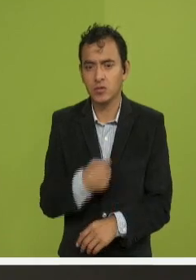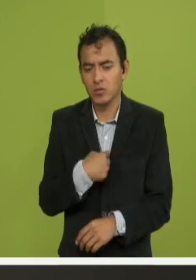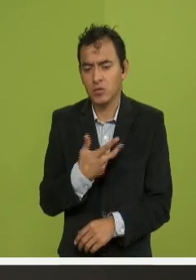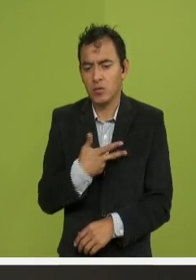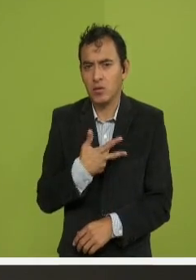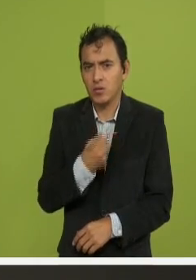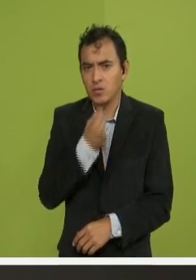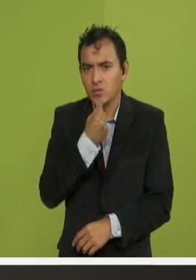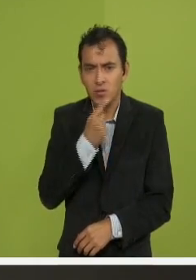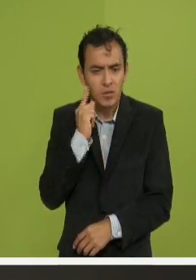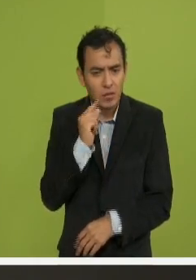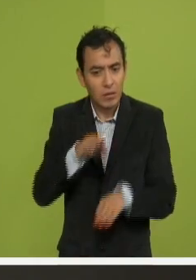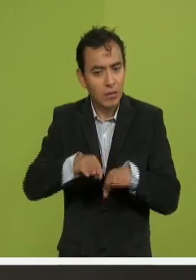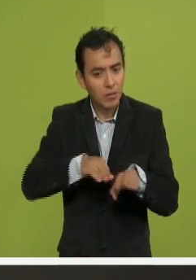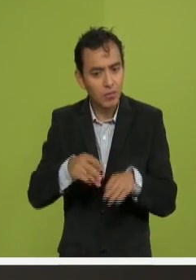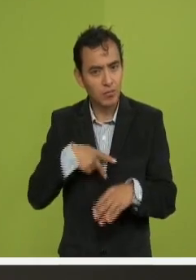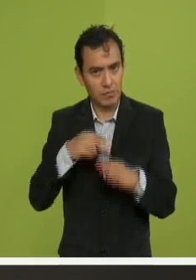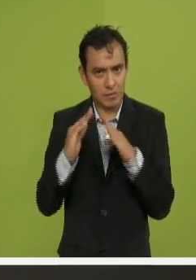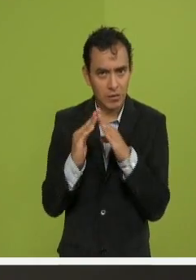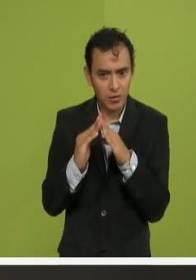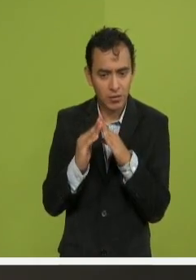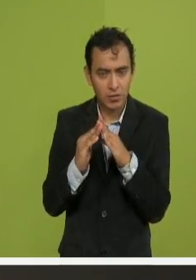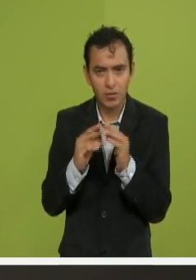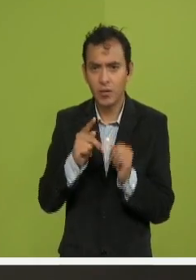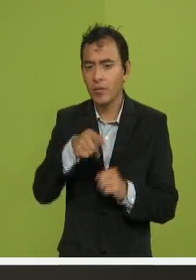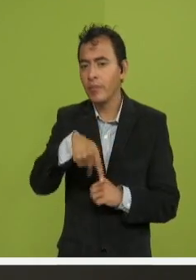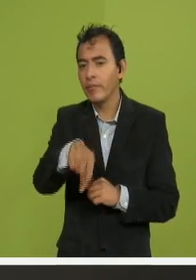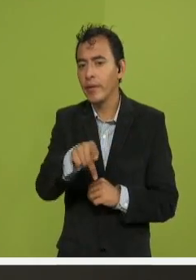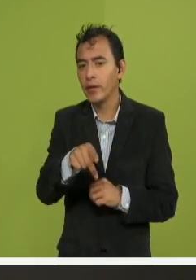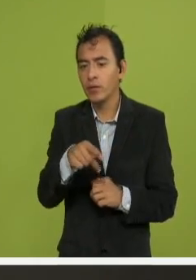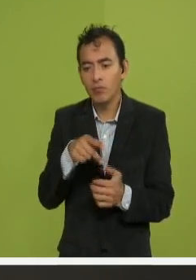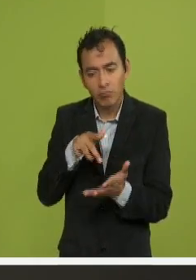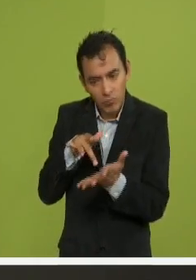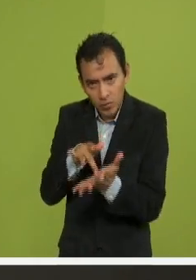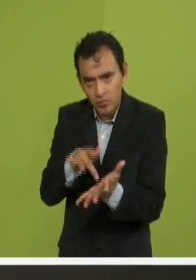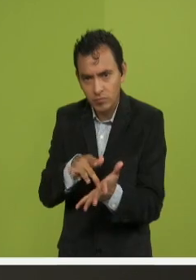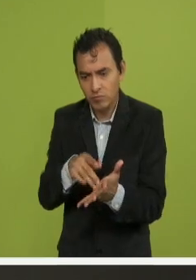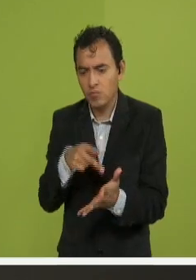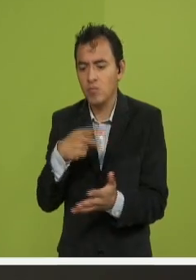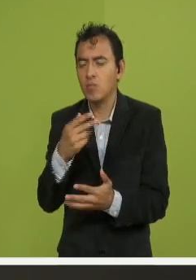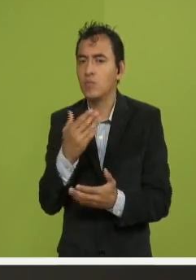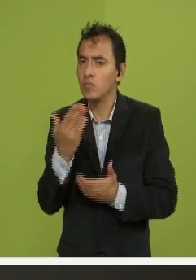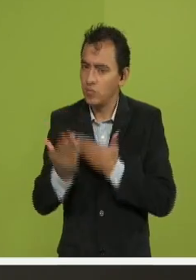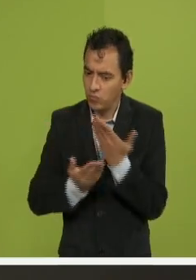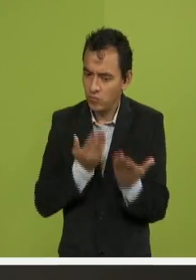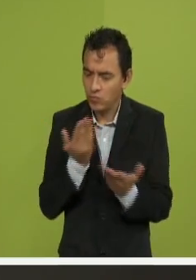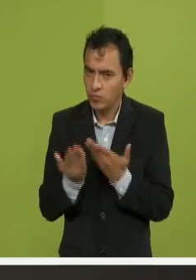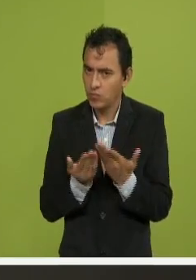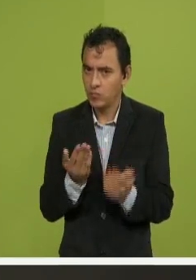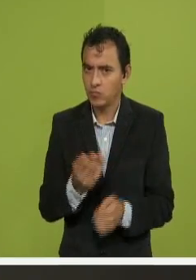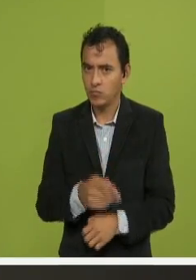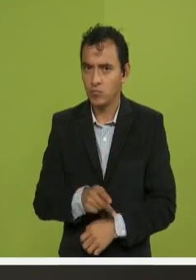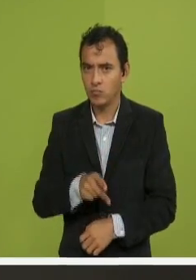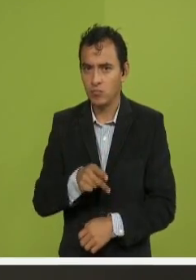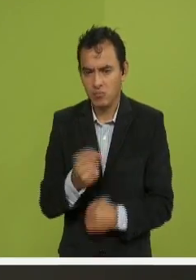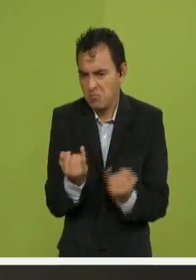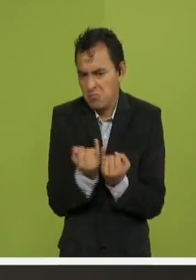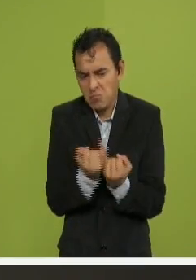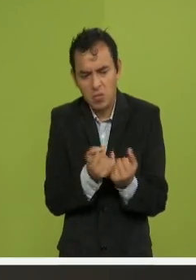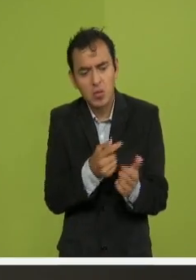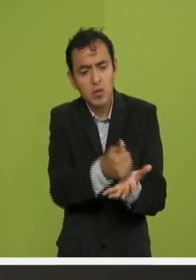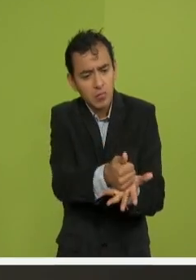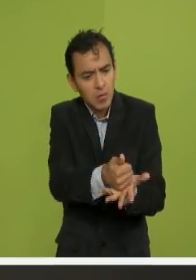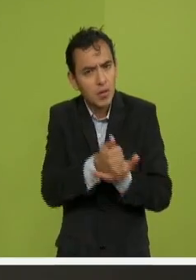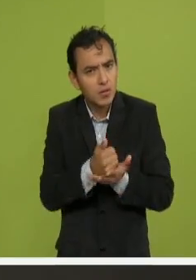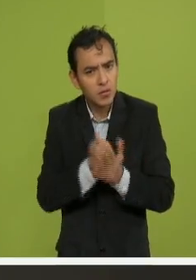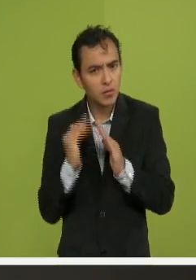niño, a una niña trabajando conmigo en casa, ¿no? Pero entonces la estoy apoyando en sus estudios, pero me está ayudando en